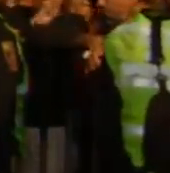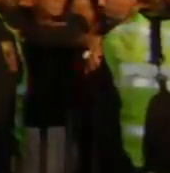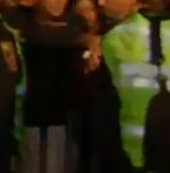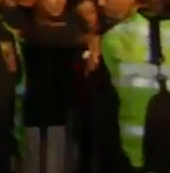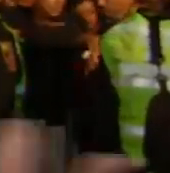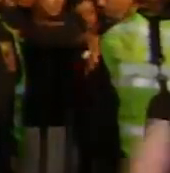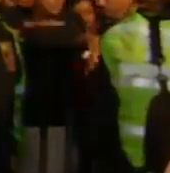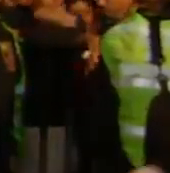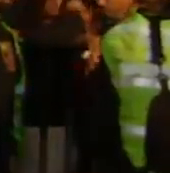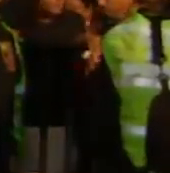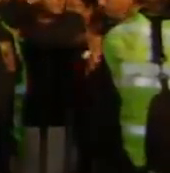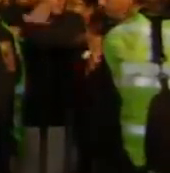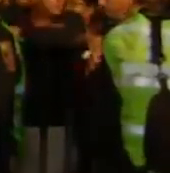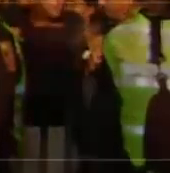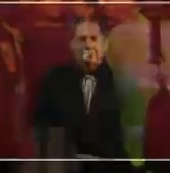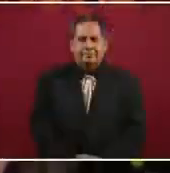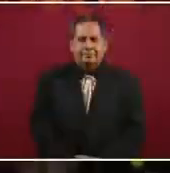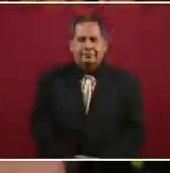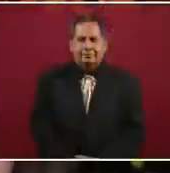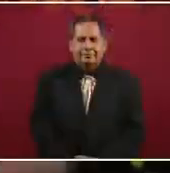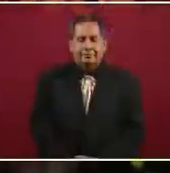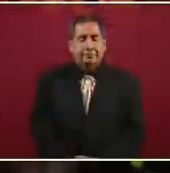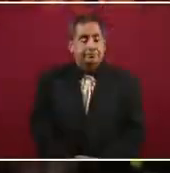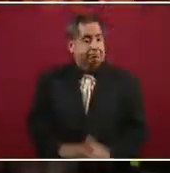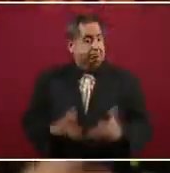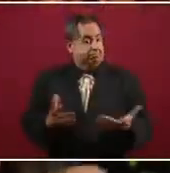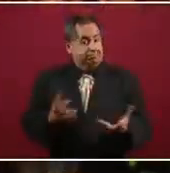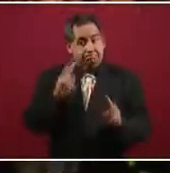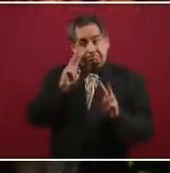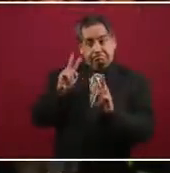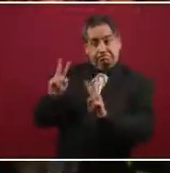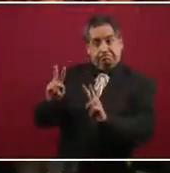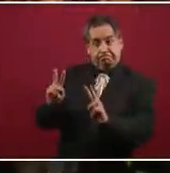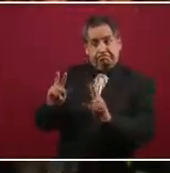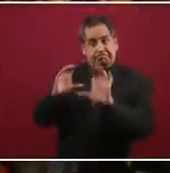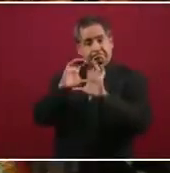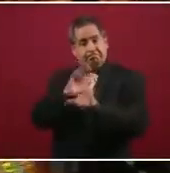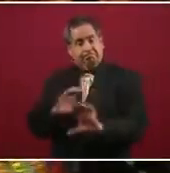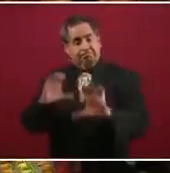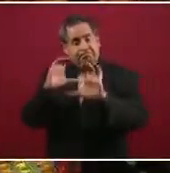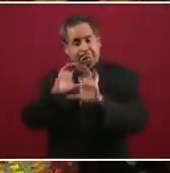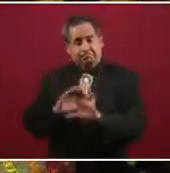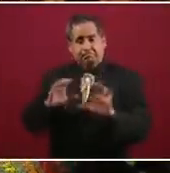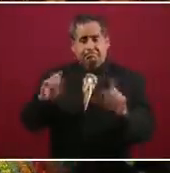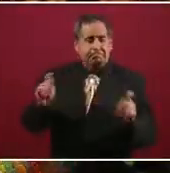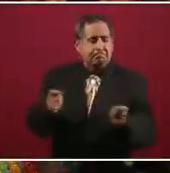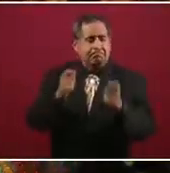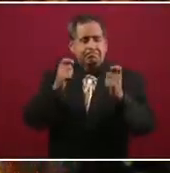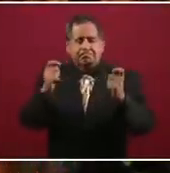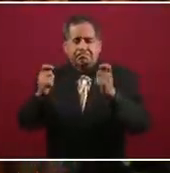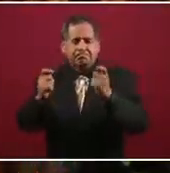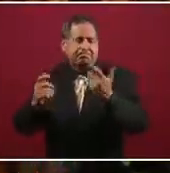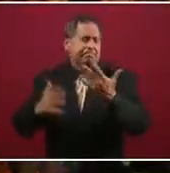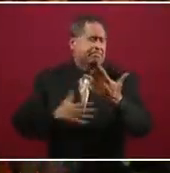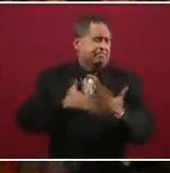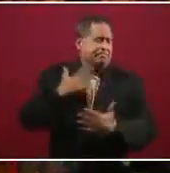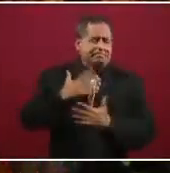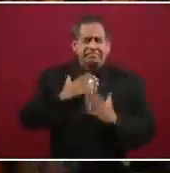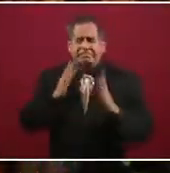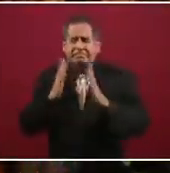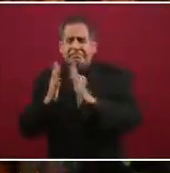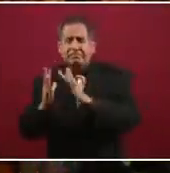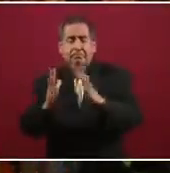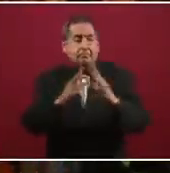aquí todos y todas las que se han dado cita, pues hay manera de bailar con las manos. Se están usando los brazos y es parte también de